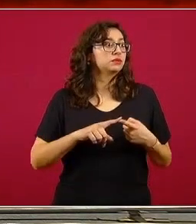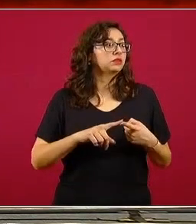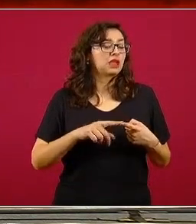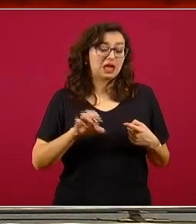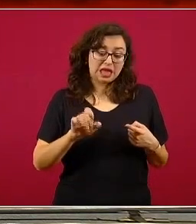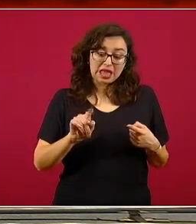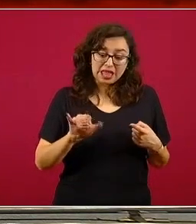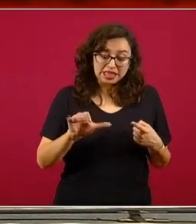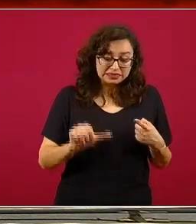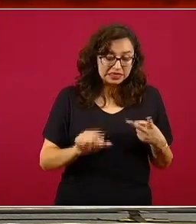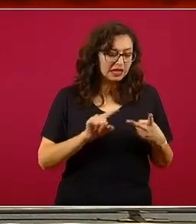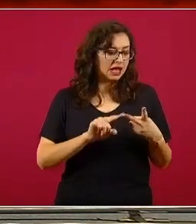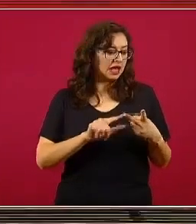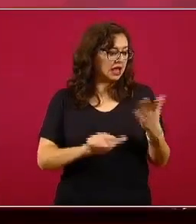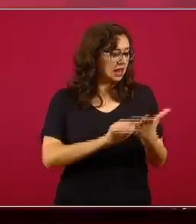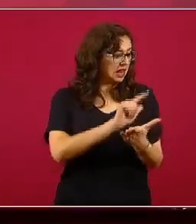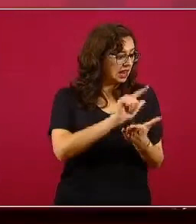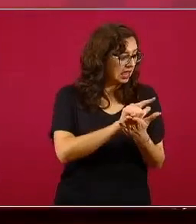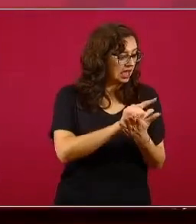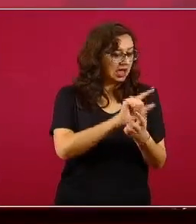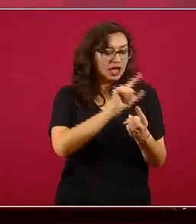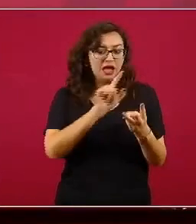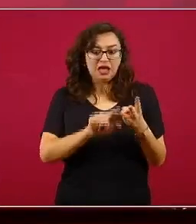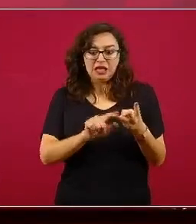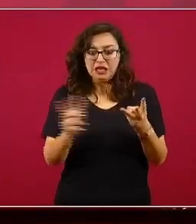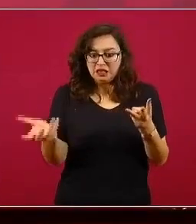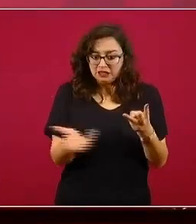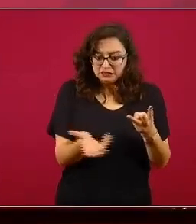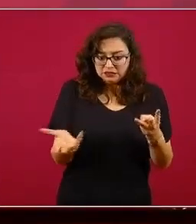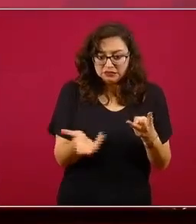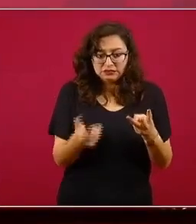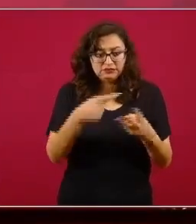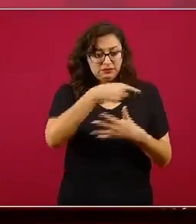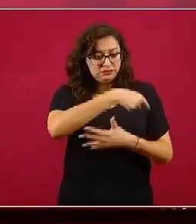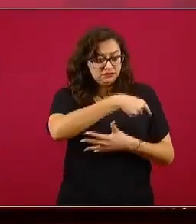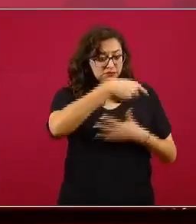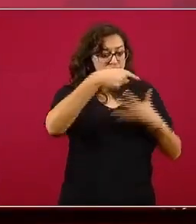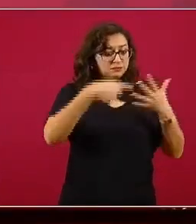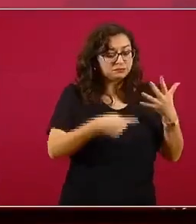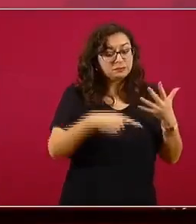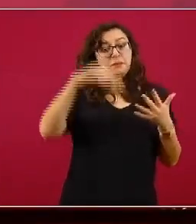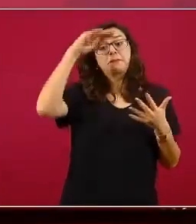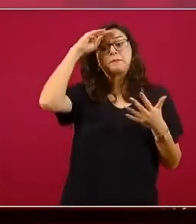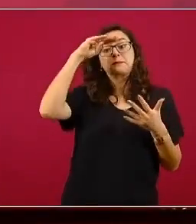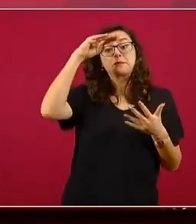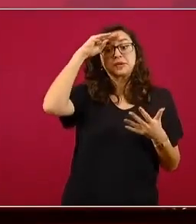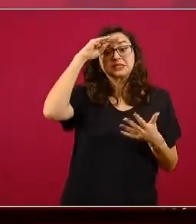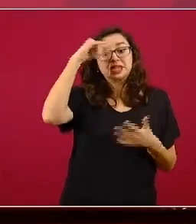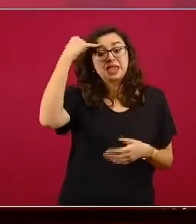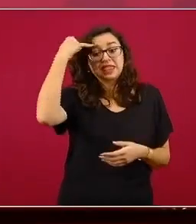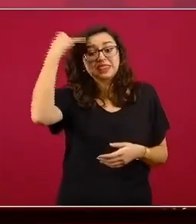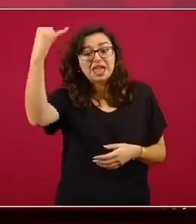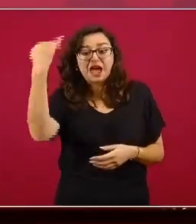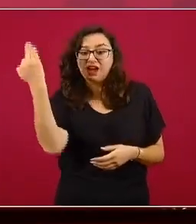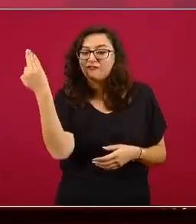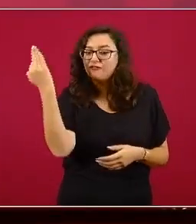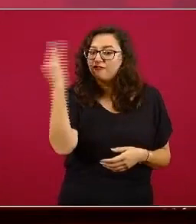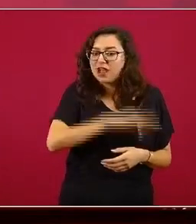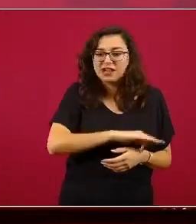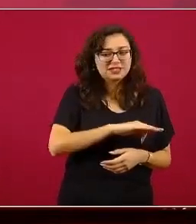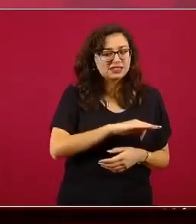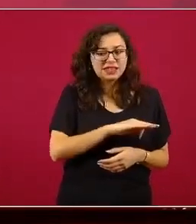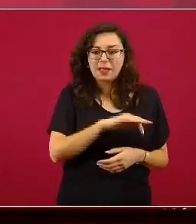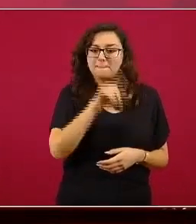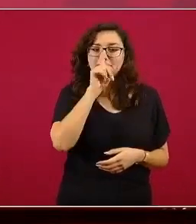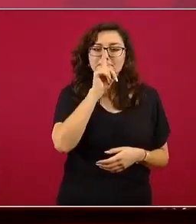éticas hasta legales, hasta prácticas, esta idea falsa, ficticia,